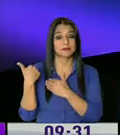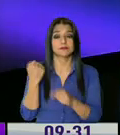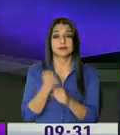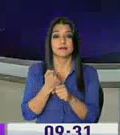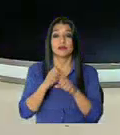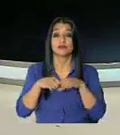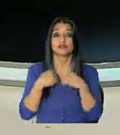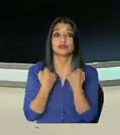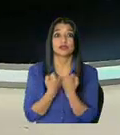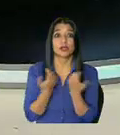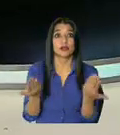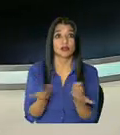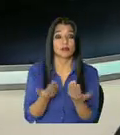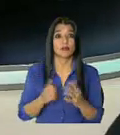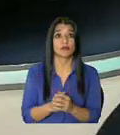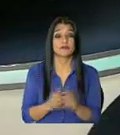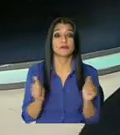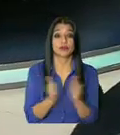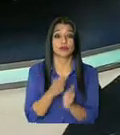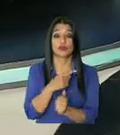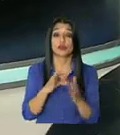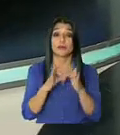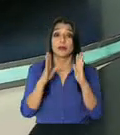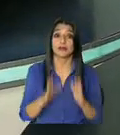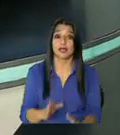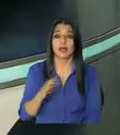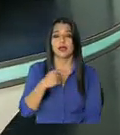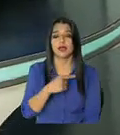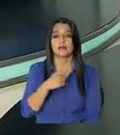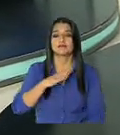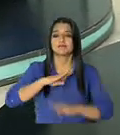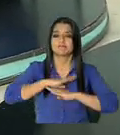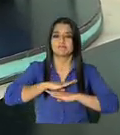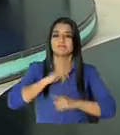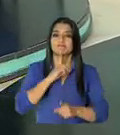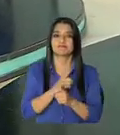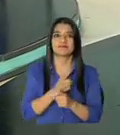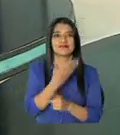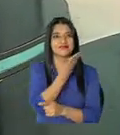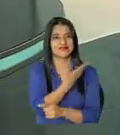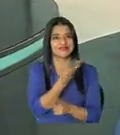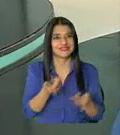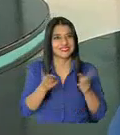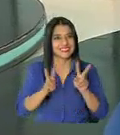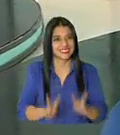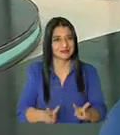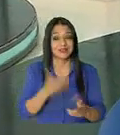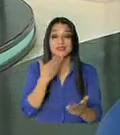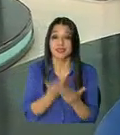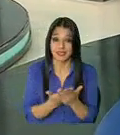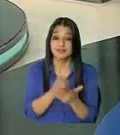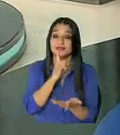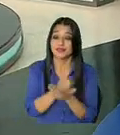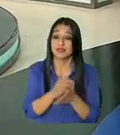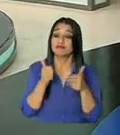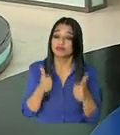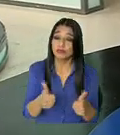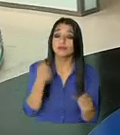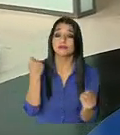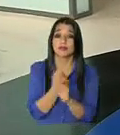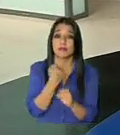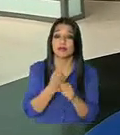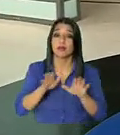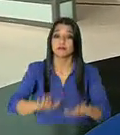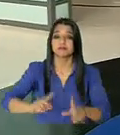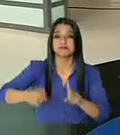social, el cual junto a Alison Corral nos sentimos satisfechos frente a la ardilla que está ahí, y agradecerles. Este es el trabajo de este,